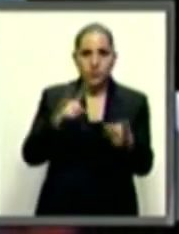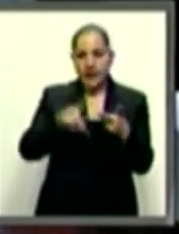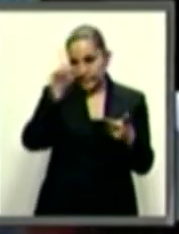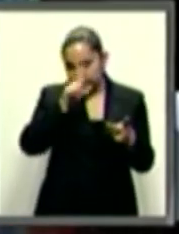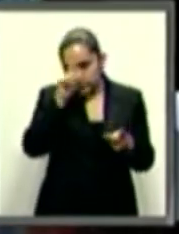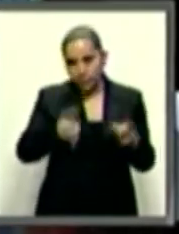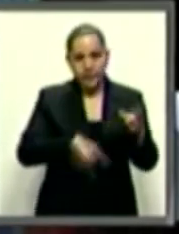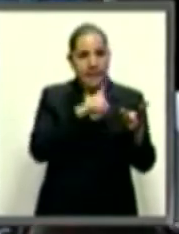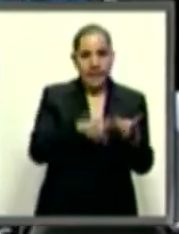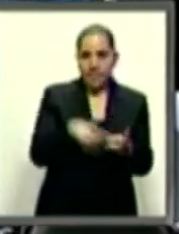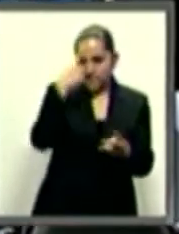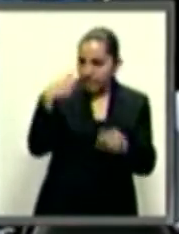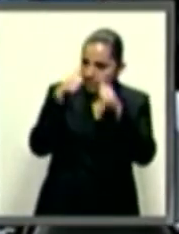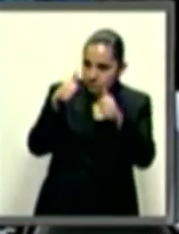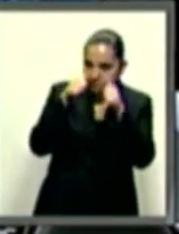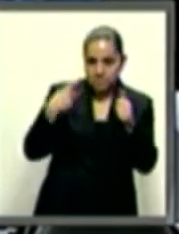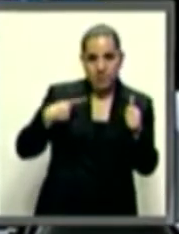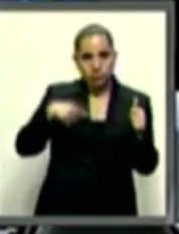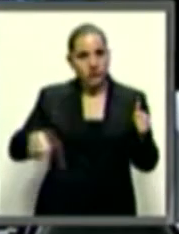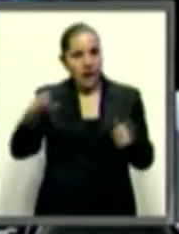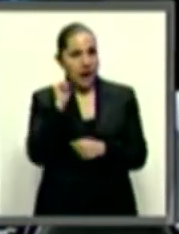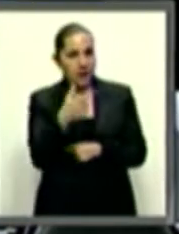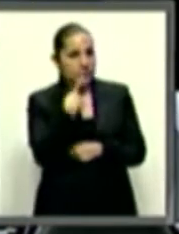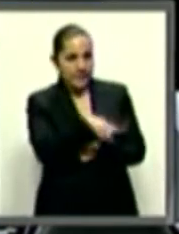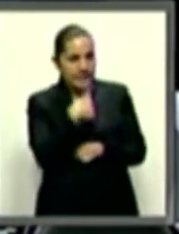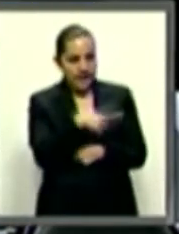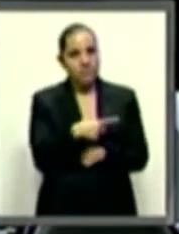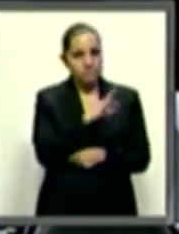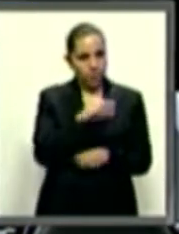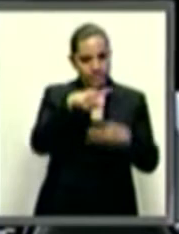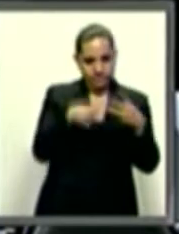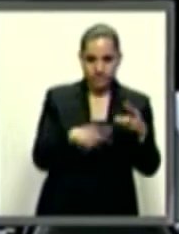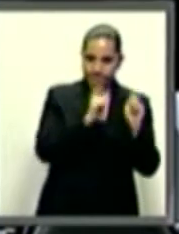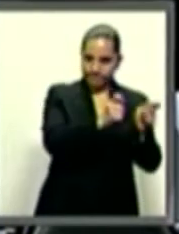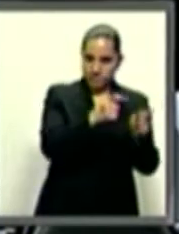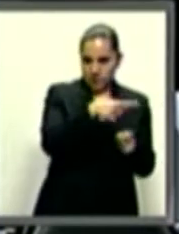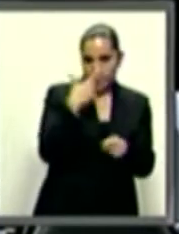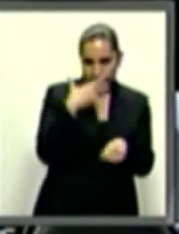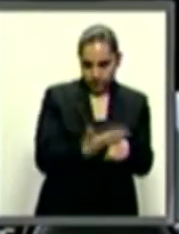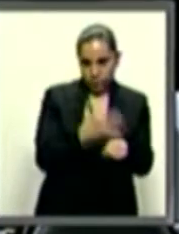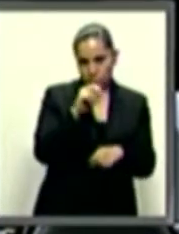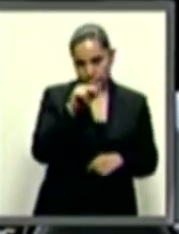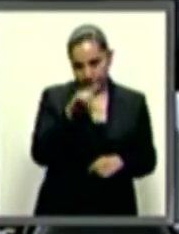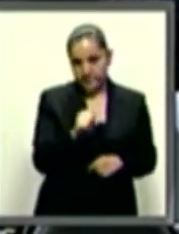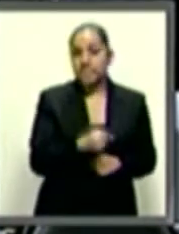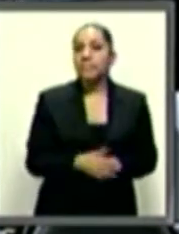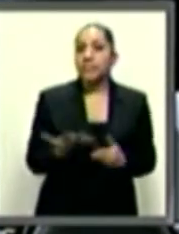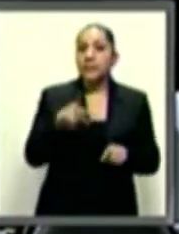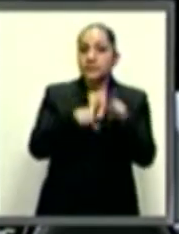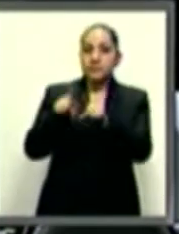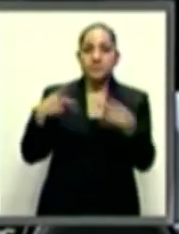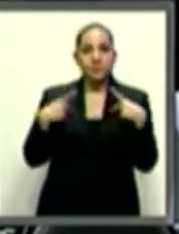ciudadanas. Respecto a las condiciones de accesibilidad a la infraestructura pública de las